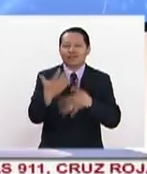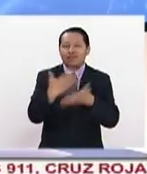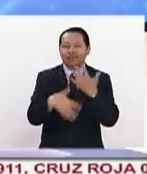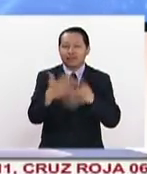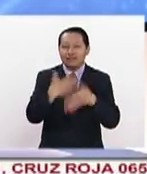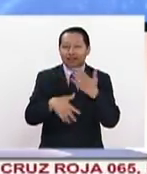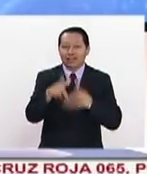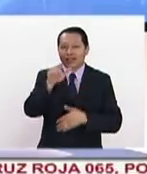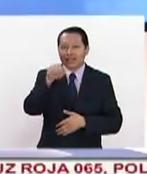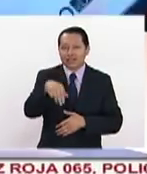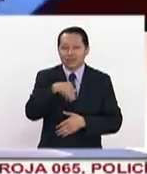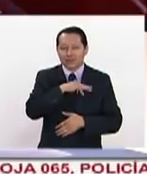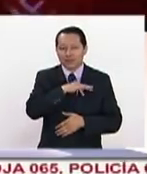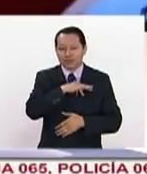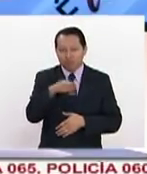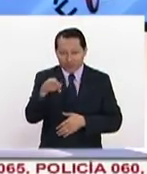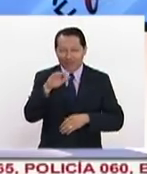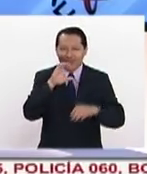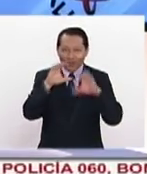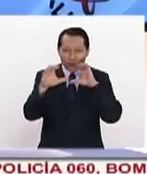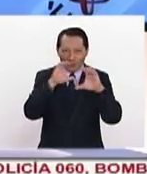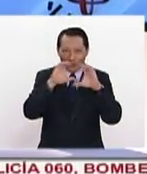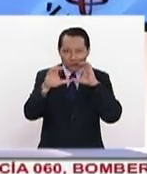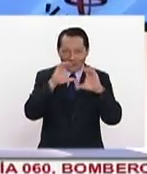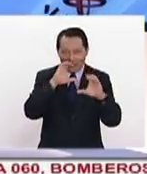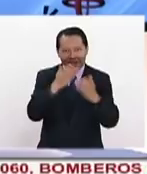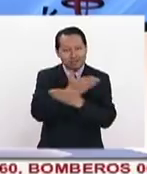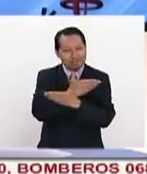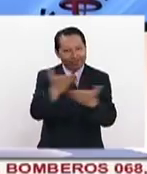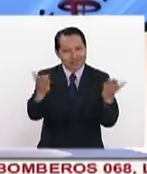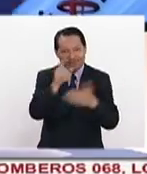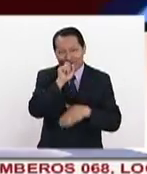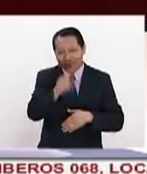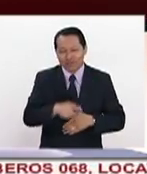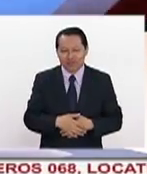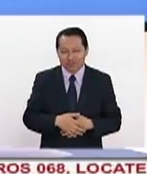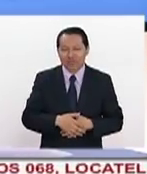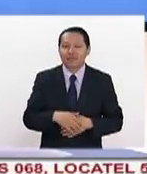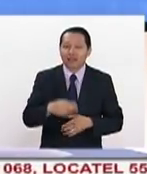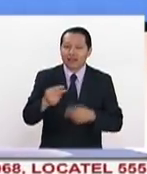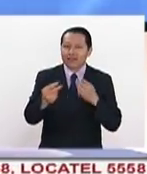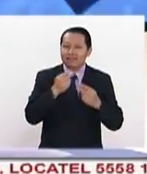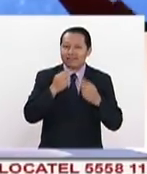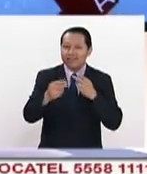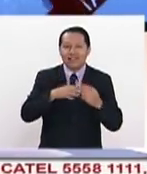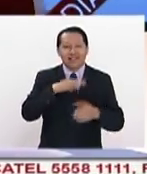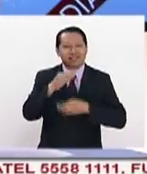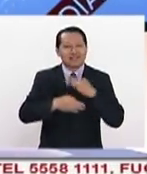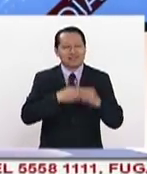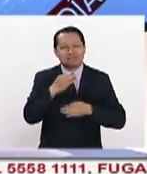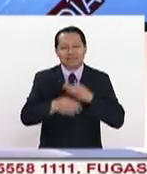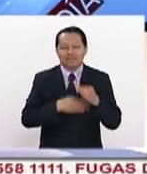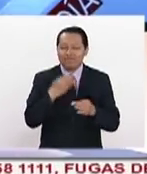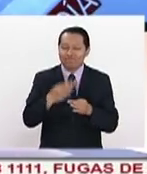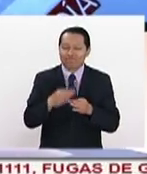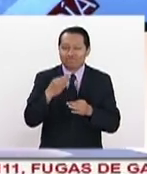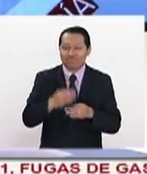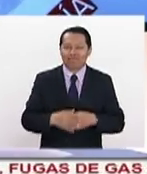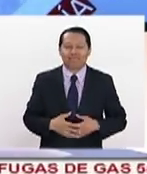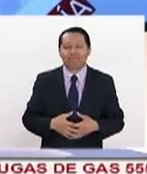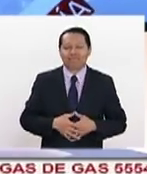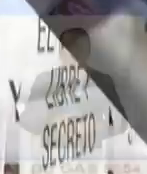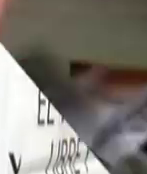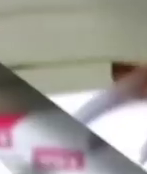encuentra en la lengua de señas mexicana, nos permite comunicarnos también con ustedes. Acompáñenos, este es su informativo, le tenemos la noticia al